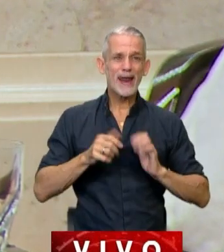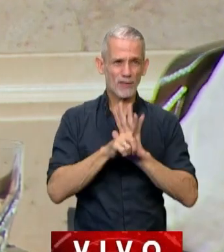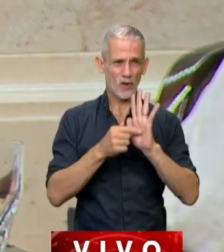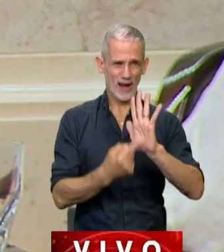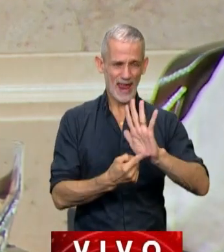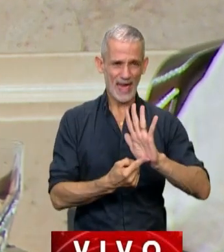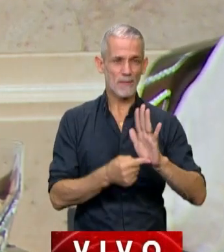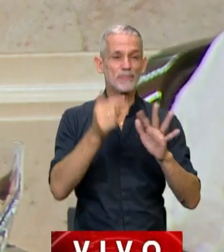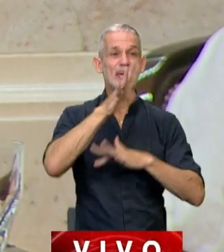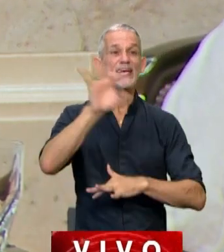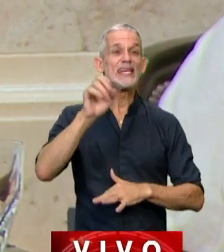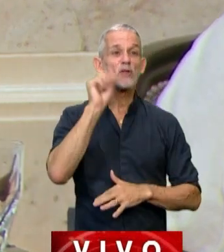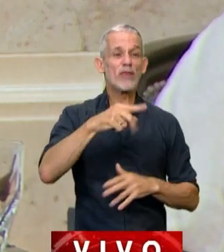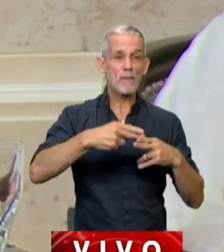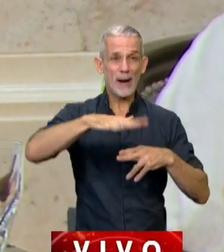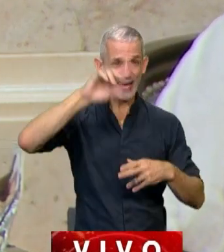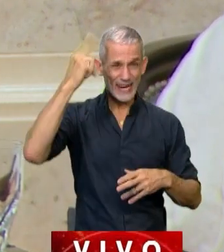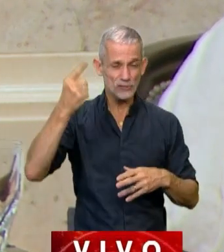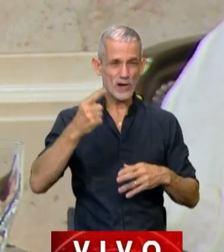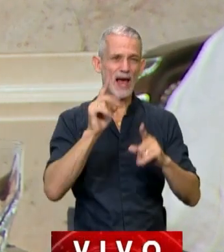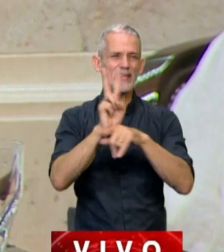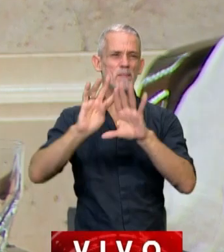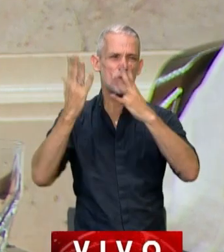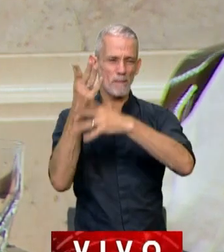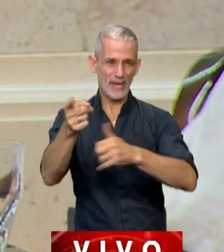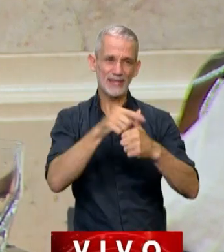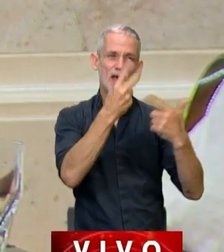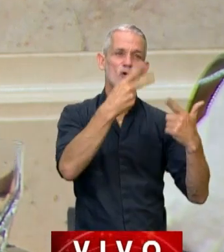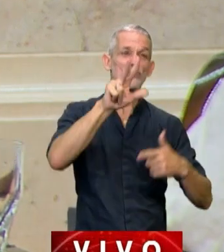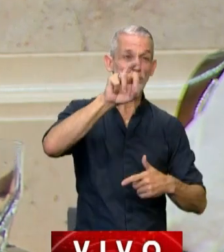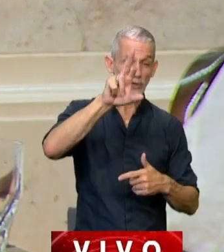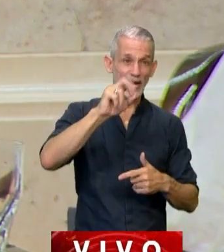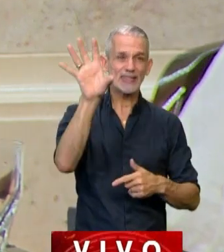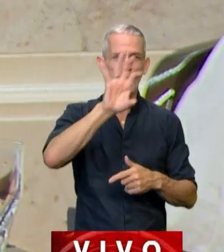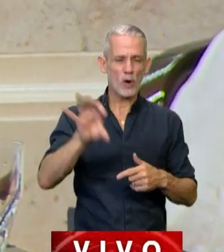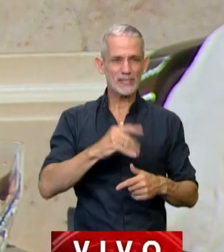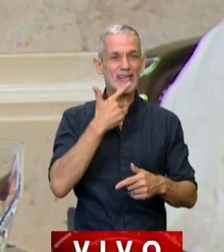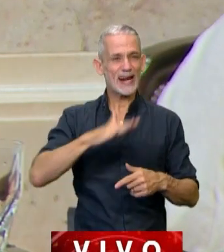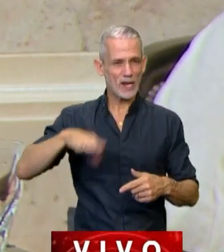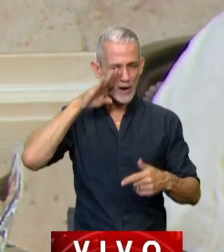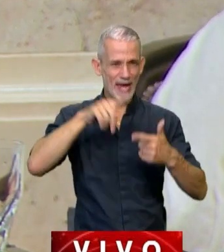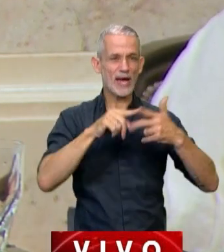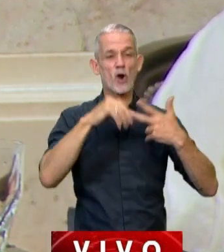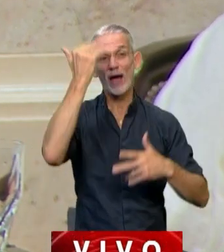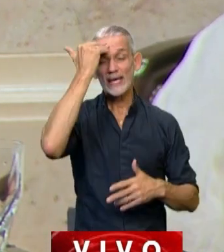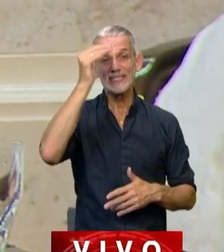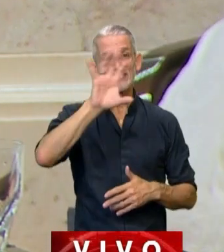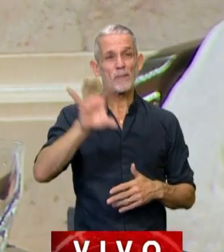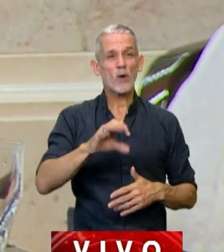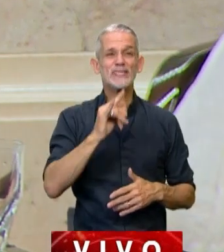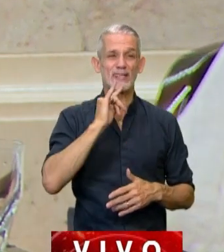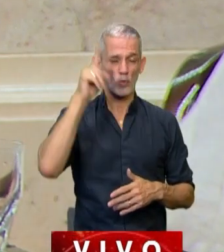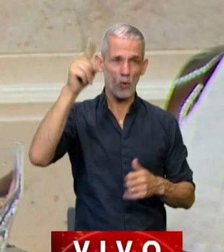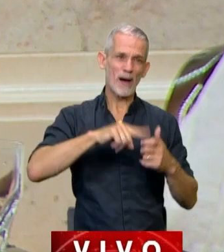ley. 500 de parques nacionales y de medio ambiente, 230 de la provincia de Río Negro, 15 de la provincia